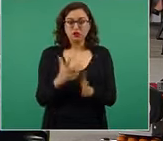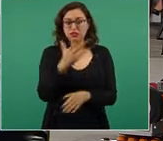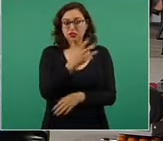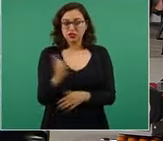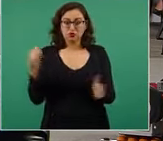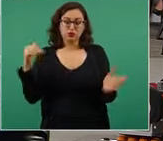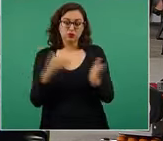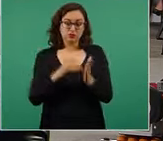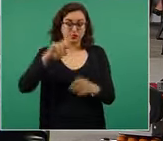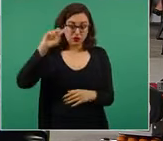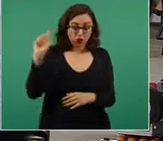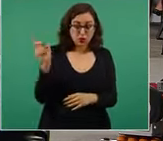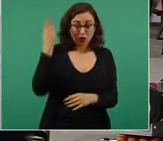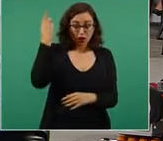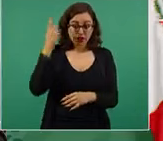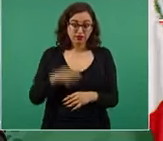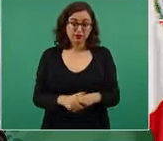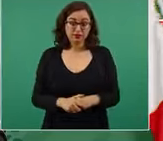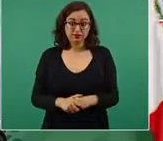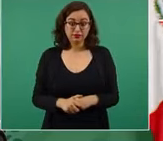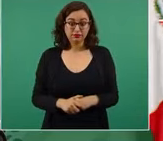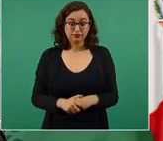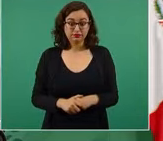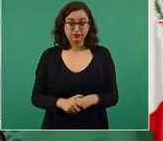2,500,000 dólares.